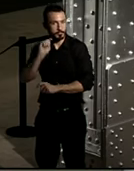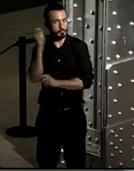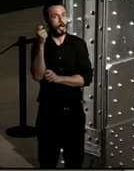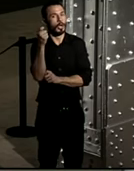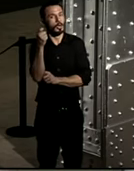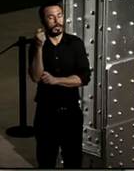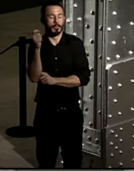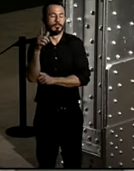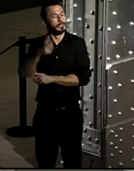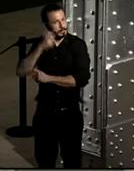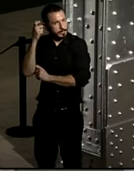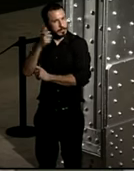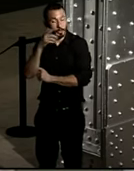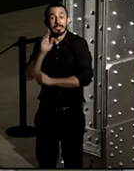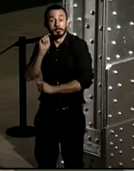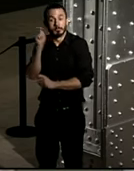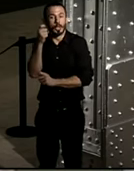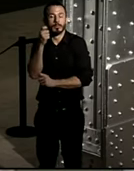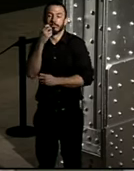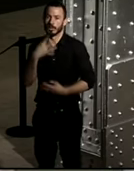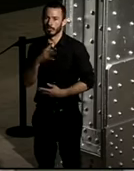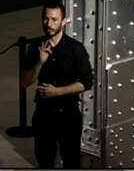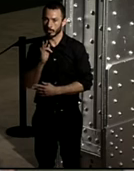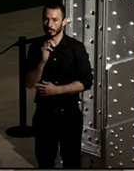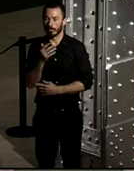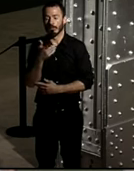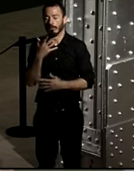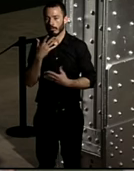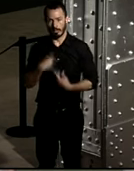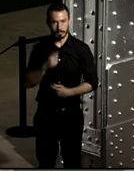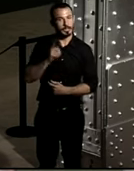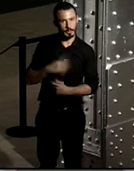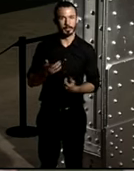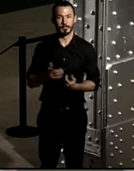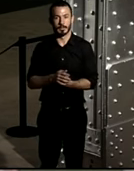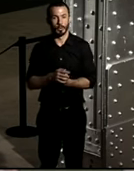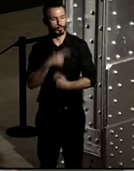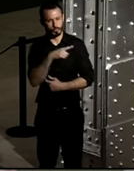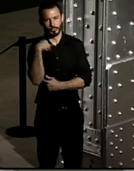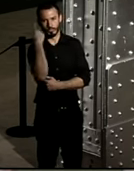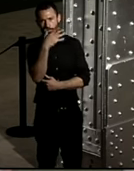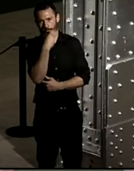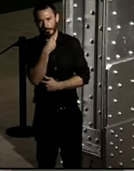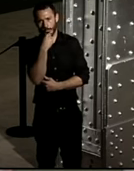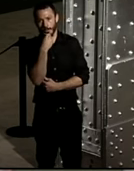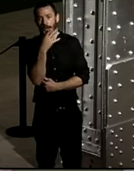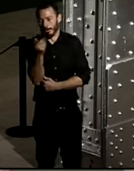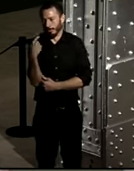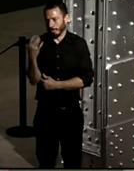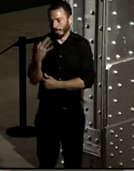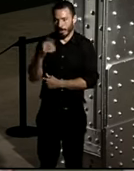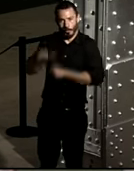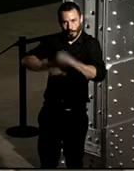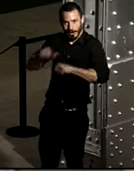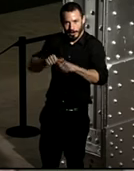más y te desesperas. Te has puesto muy guapo, ¿eh? ¿Cómo? Tú eres guapísimo. Pues claro, tendré que ligar con la película, ¿no? Si para eso se